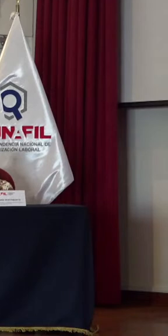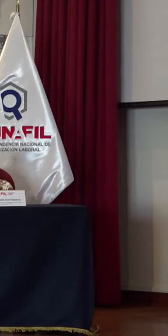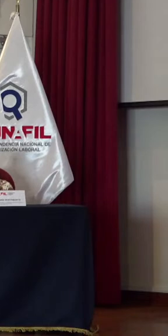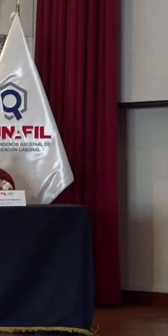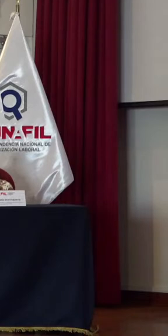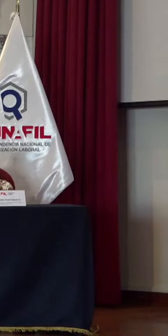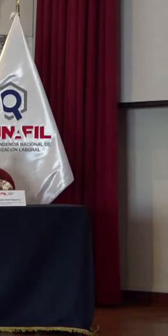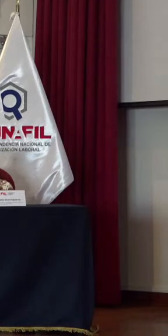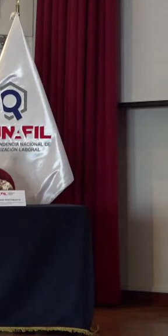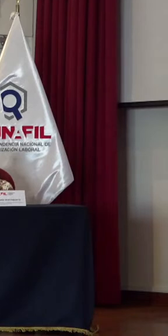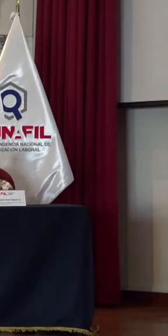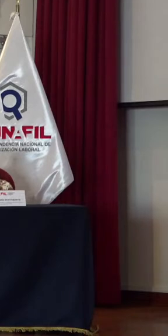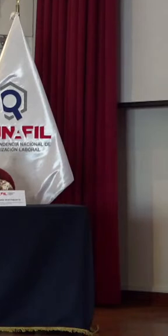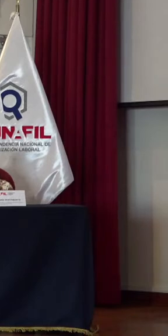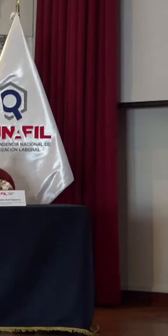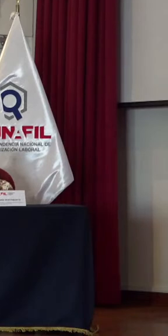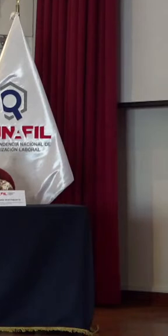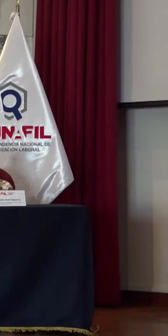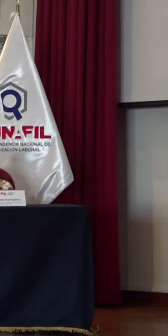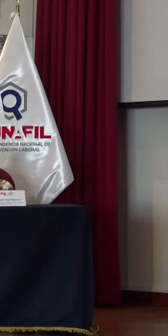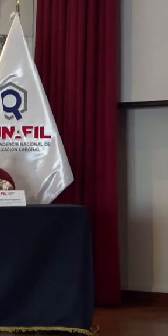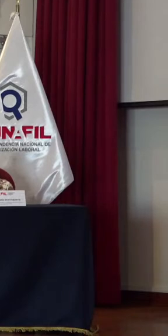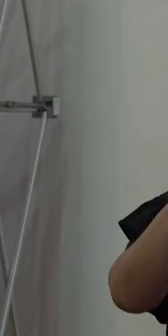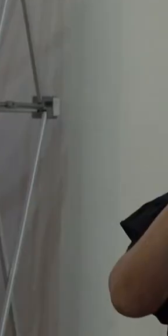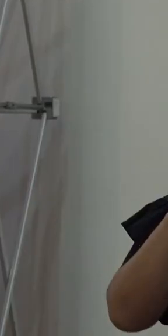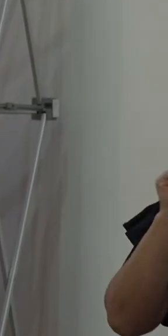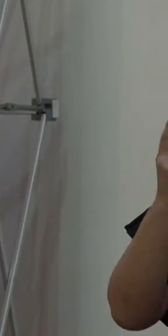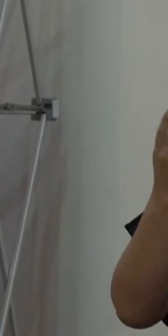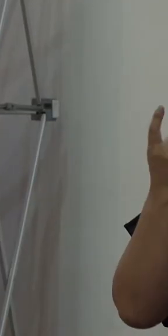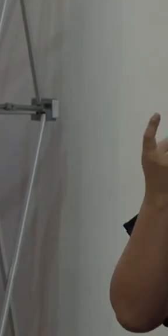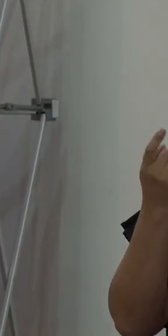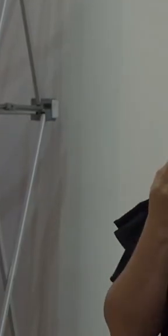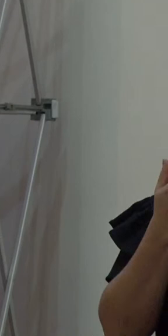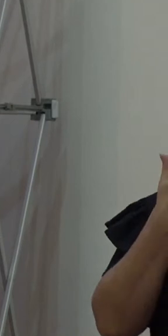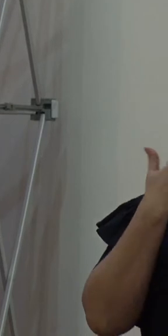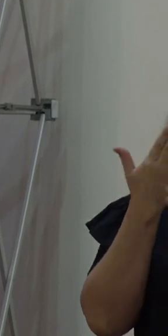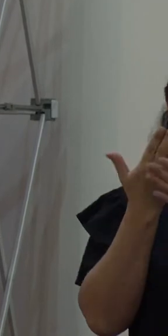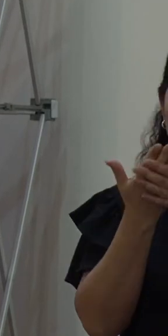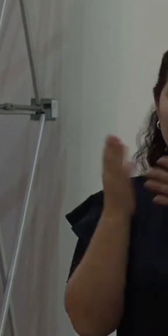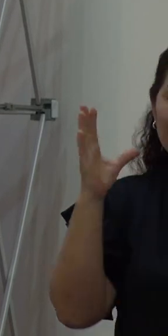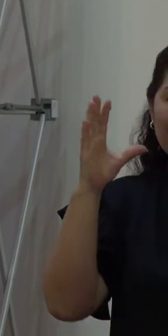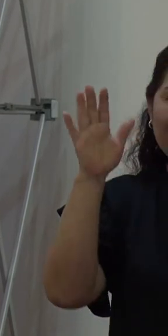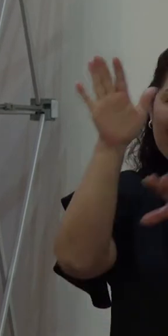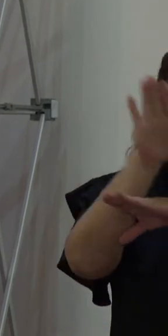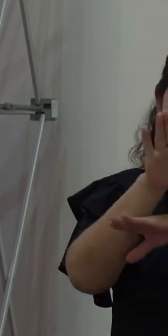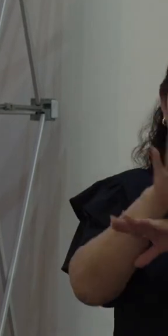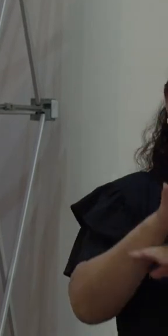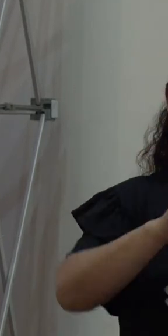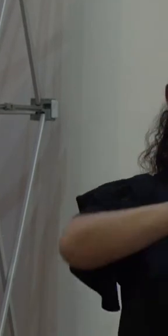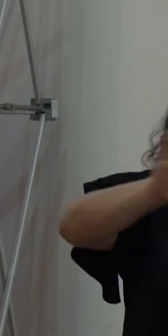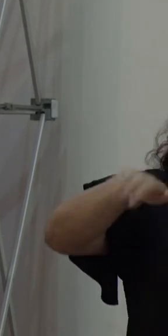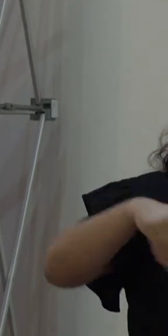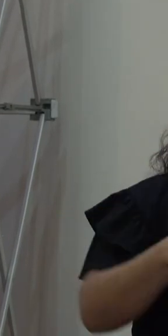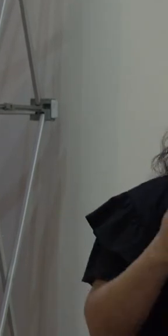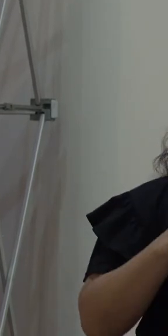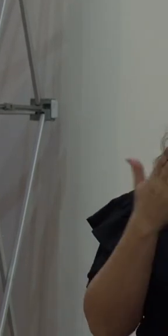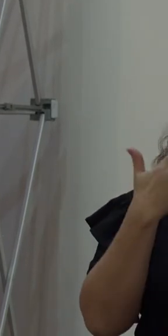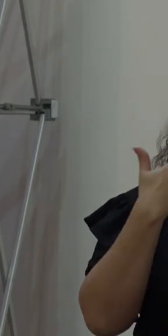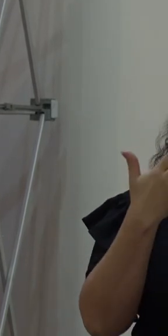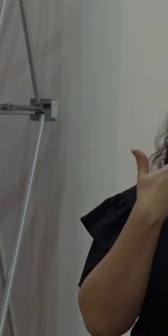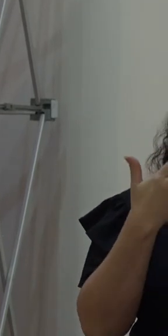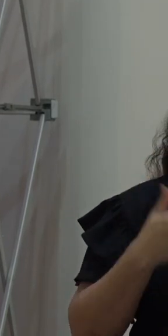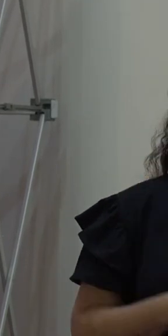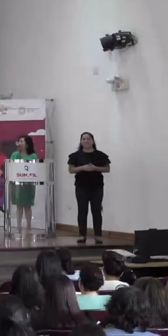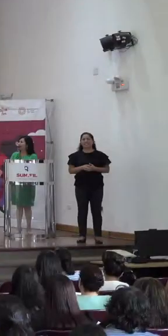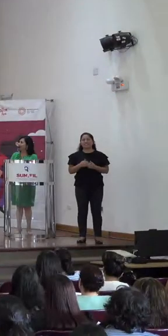Gracias, José. Primero, buenos días. Buenas tardes a todos. Muchas gracias a los ponentes